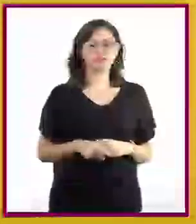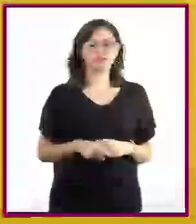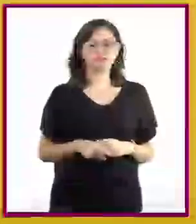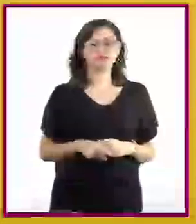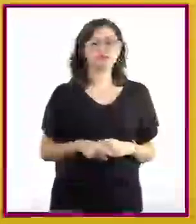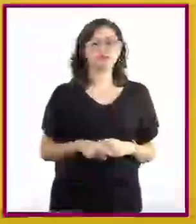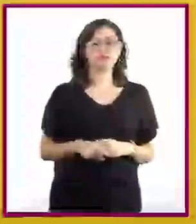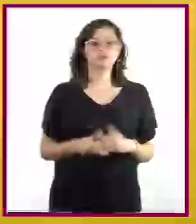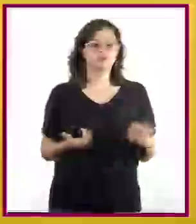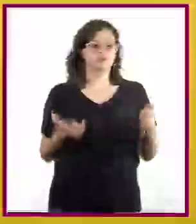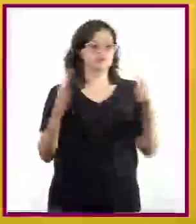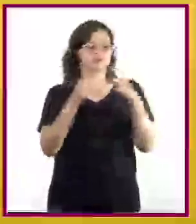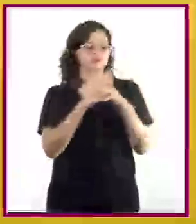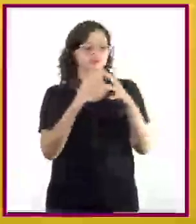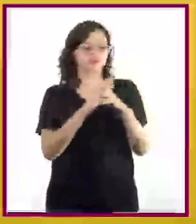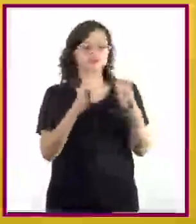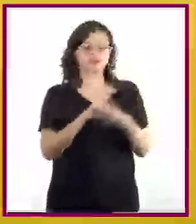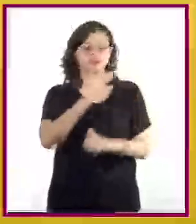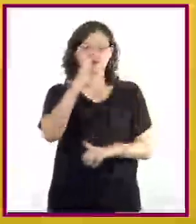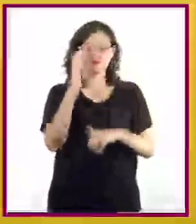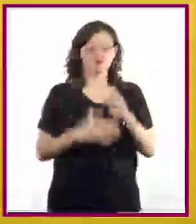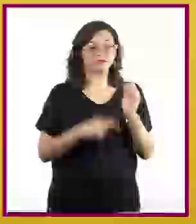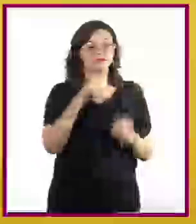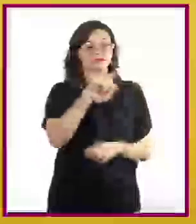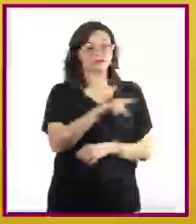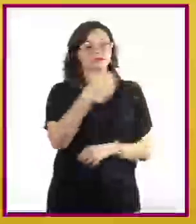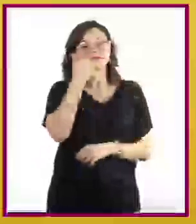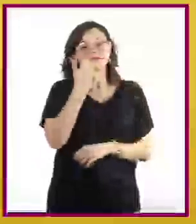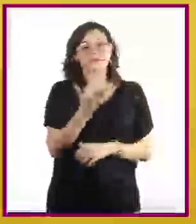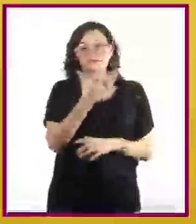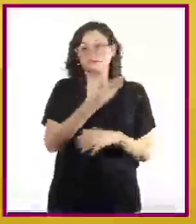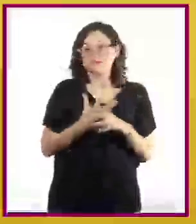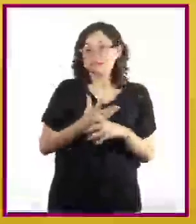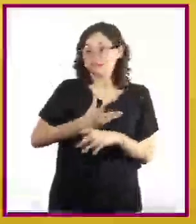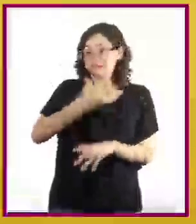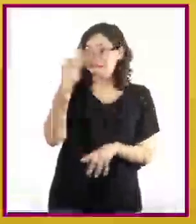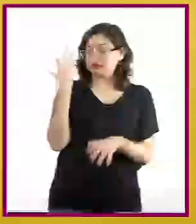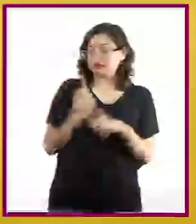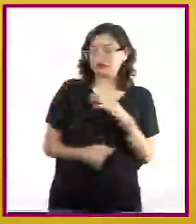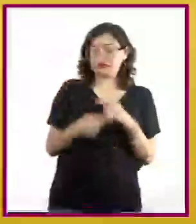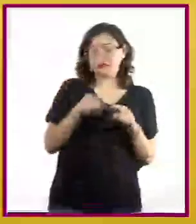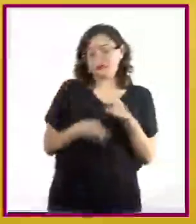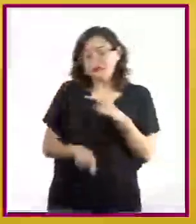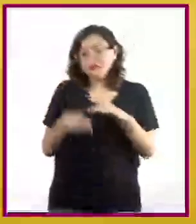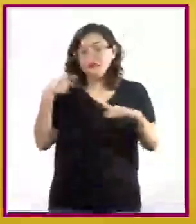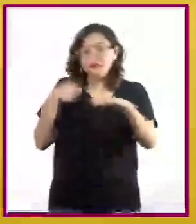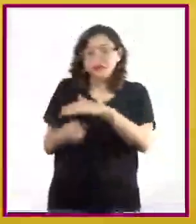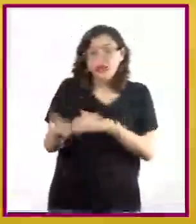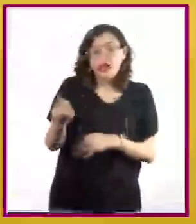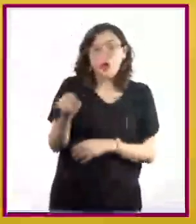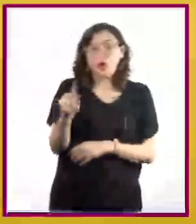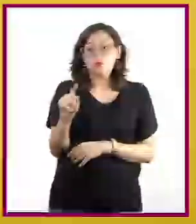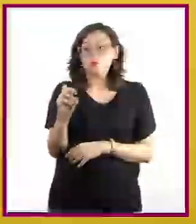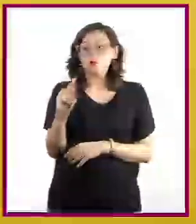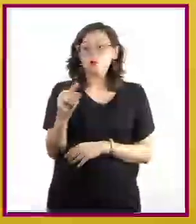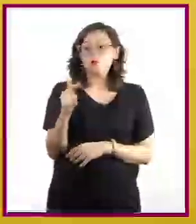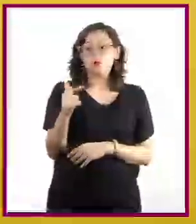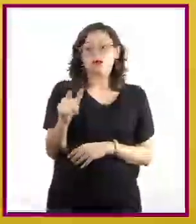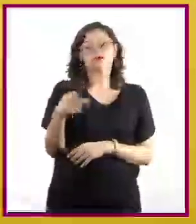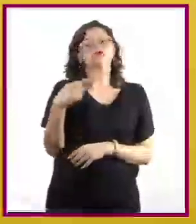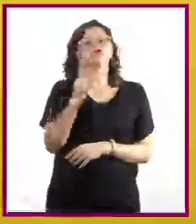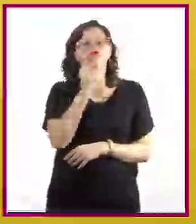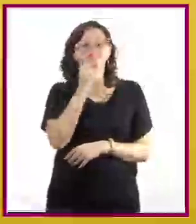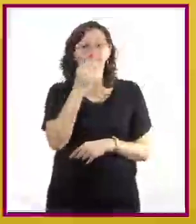Al terminar la guerra, intentó huir cruzando Portugal por un paso clandestino, pero fue detenido por la policía portuguesa